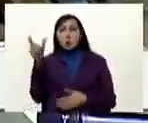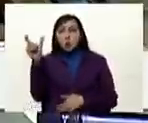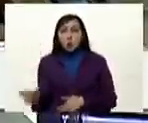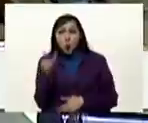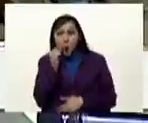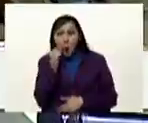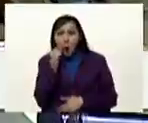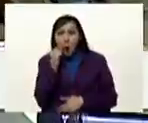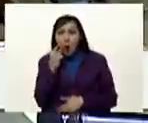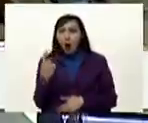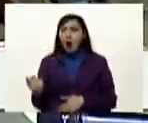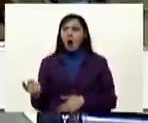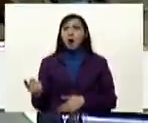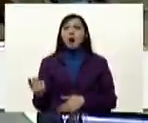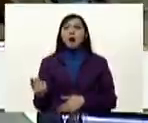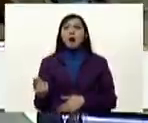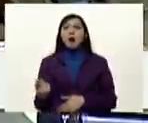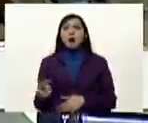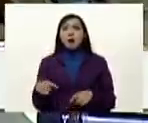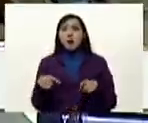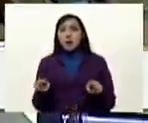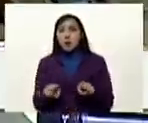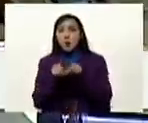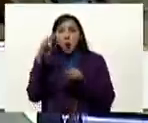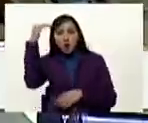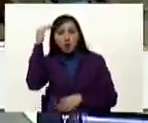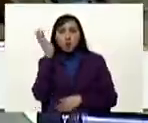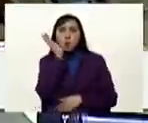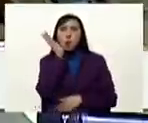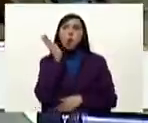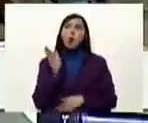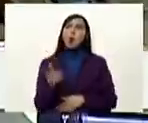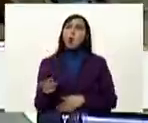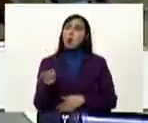Con Cristóbal Colón, sí. ¿Qué dijo? Que.